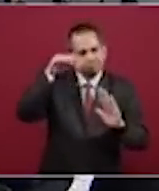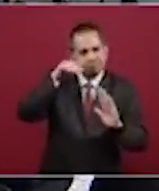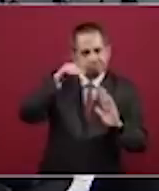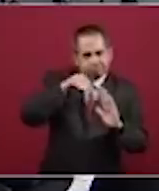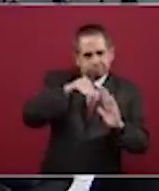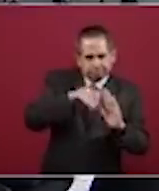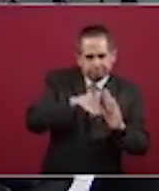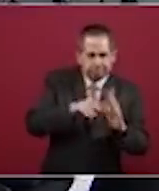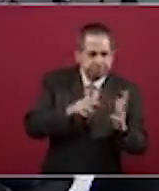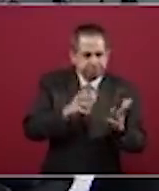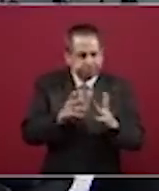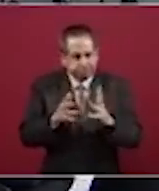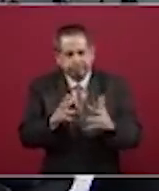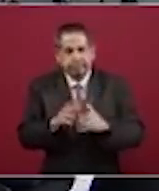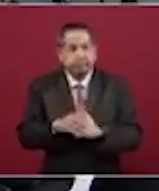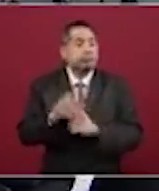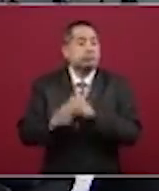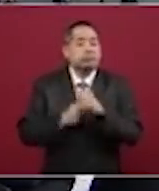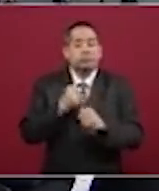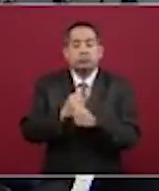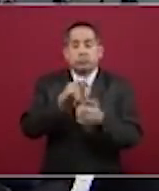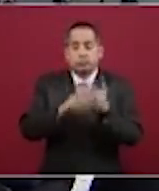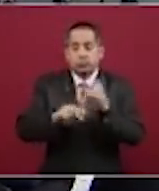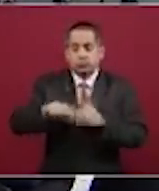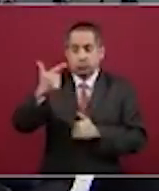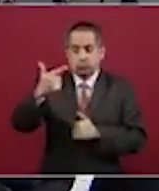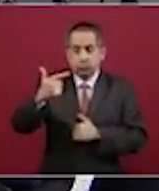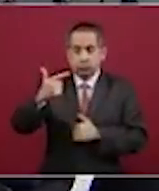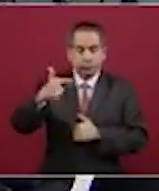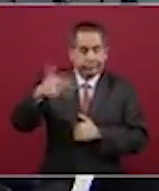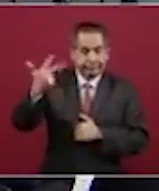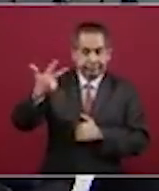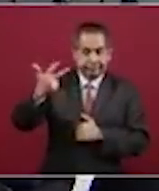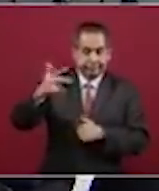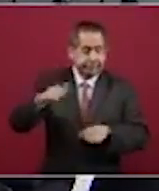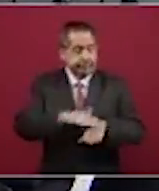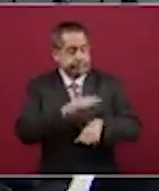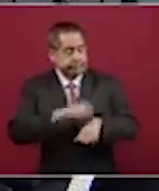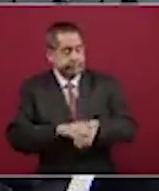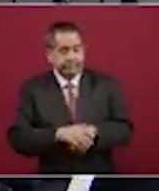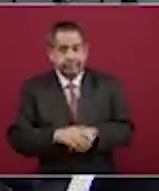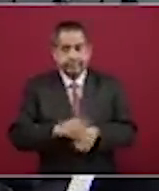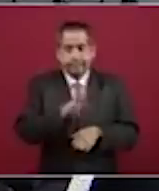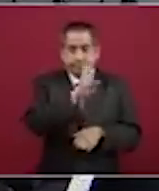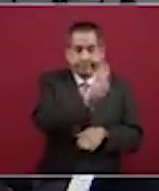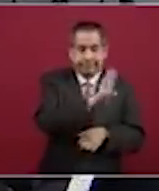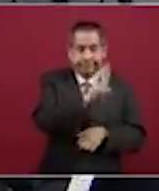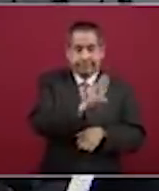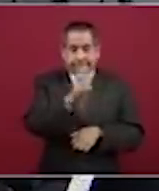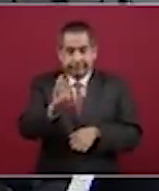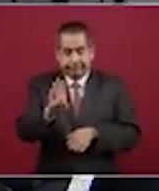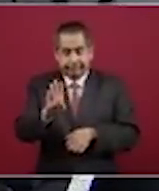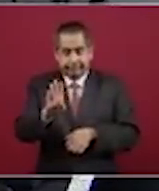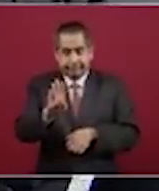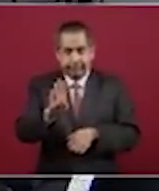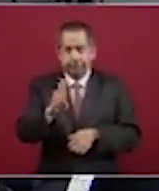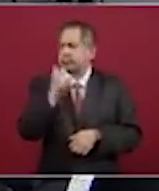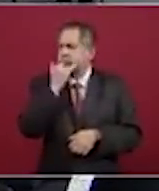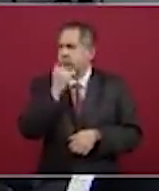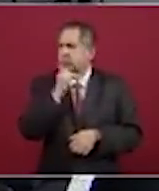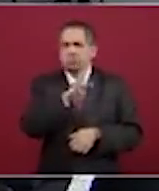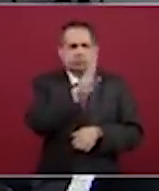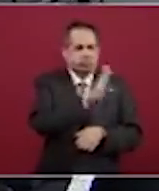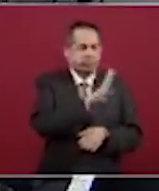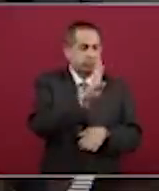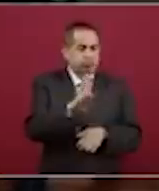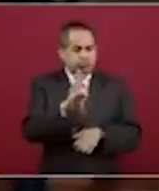campos, y sin embargo 2013 se da una calificación, pasa de triple B menos a triple B, no, perdón, de triple